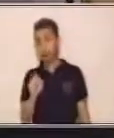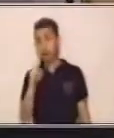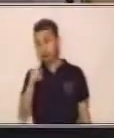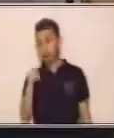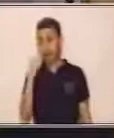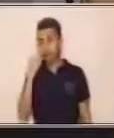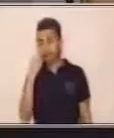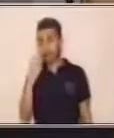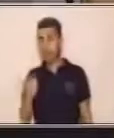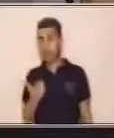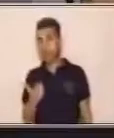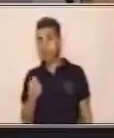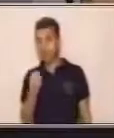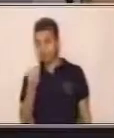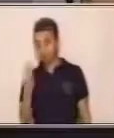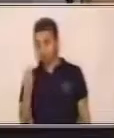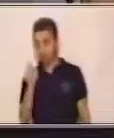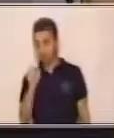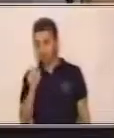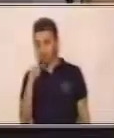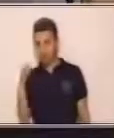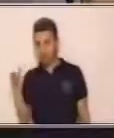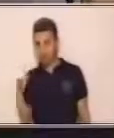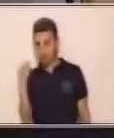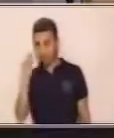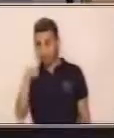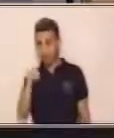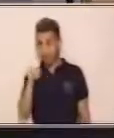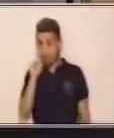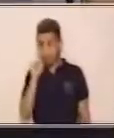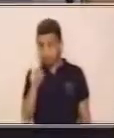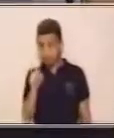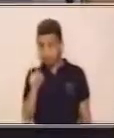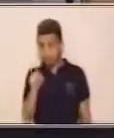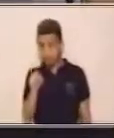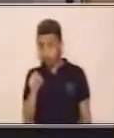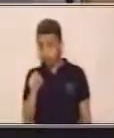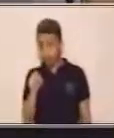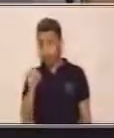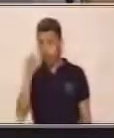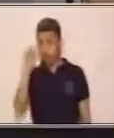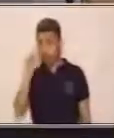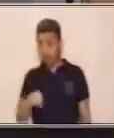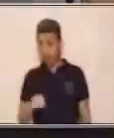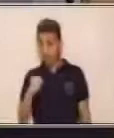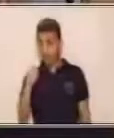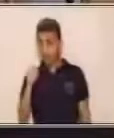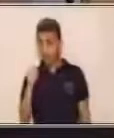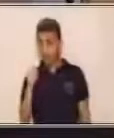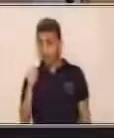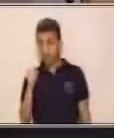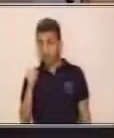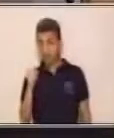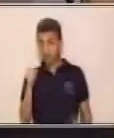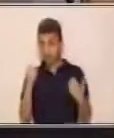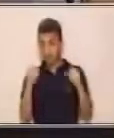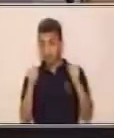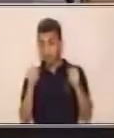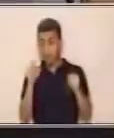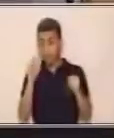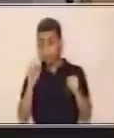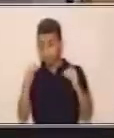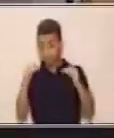viendo precisamente números decimales, al llegar al punto decimal, colocar un punto decimal en el